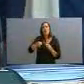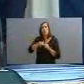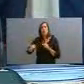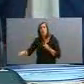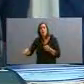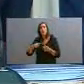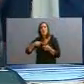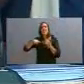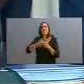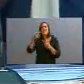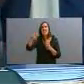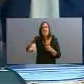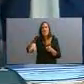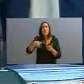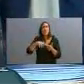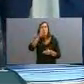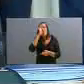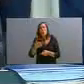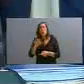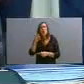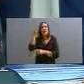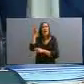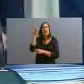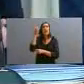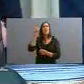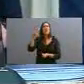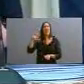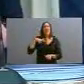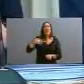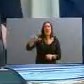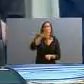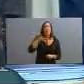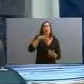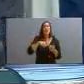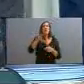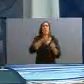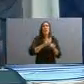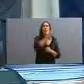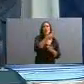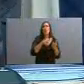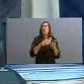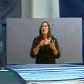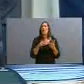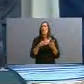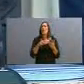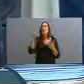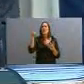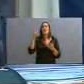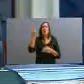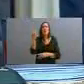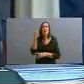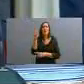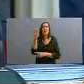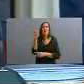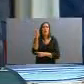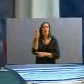Norte, nunca en Puerto Madero, nunca en Recoleta. Digo yo, pero ¿por qué no ponen cámaras ahí si se supone que ahí deben estar los asaltos? Ahí vive